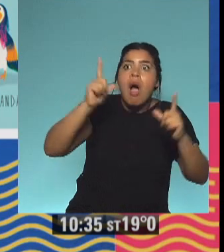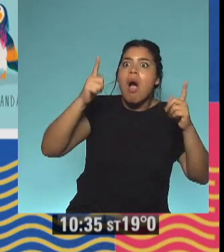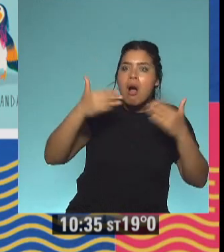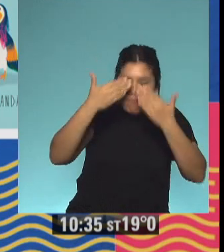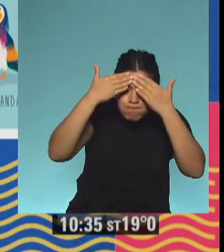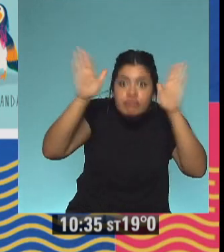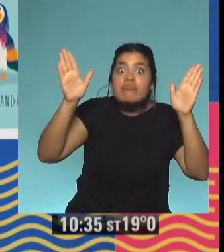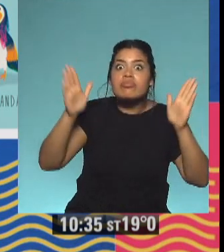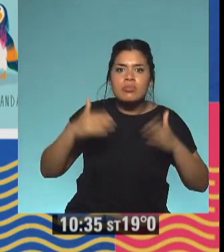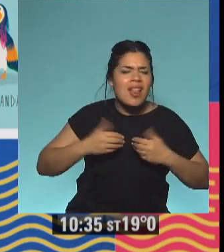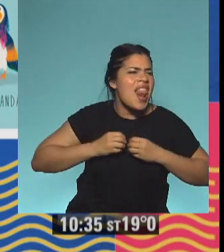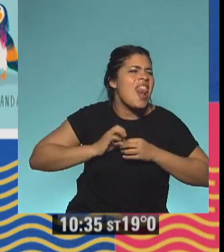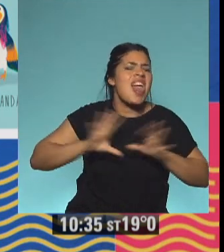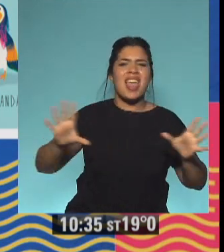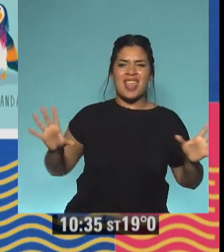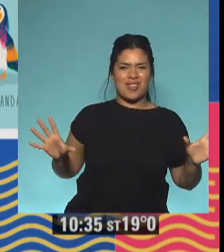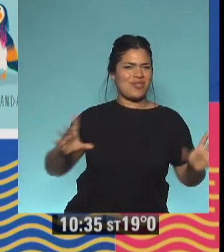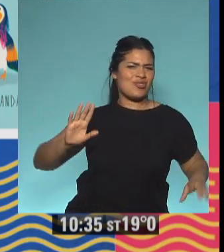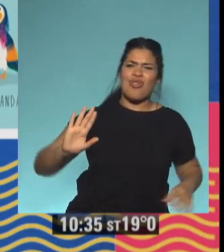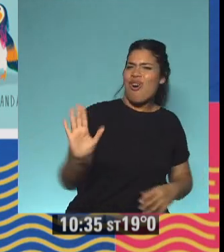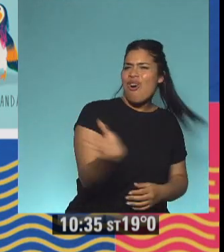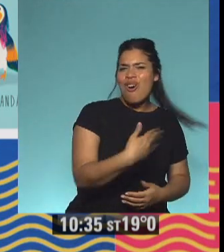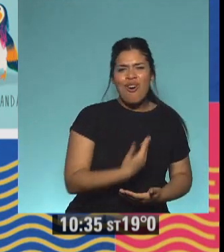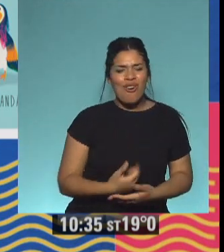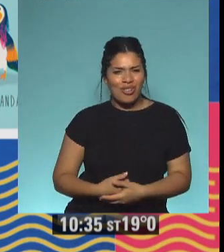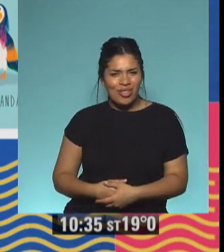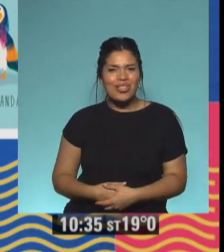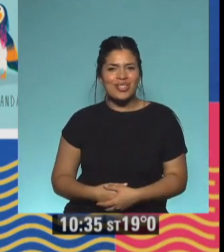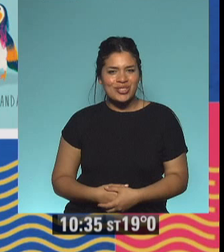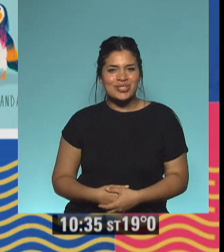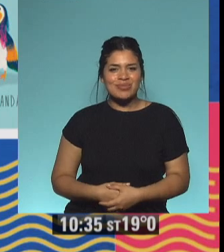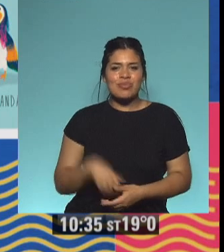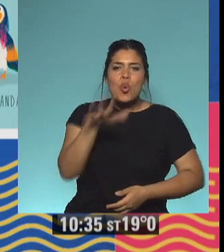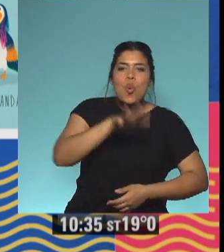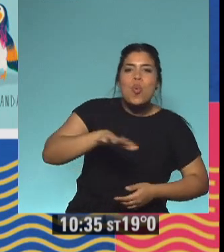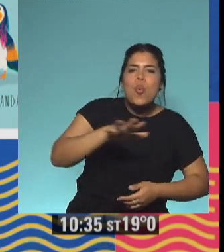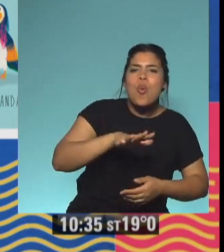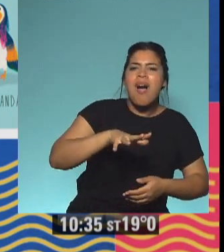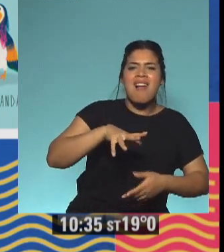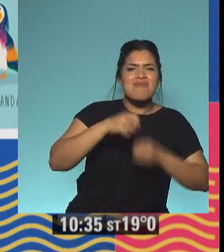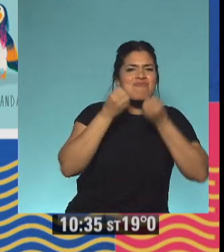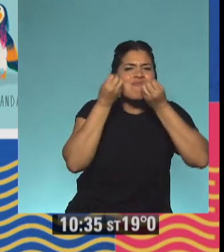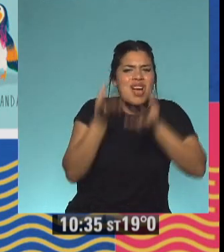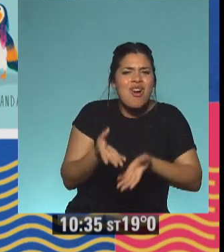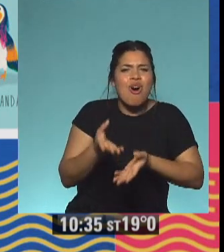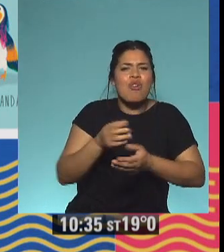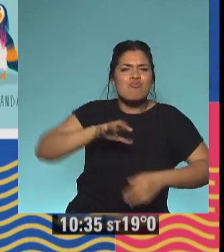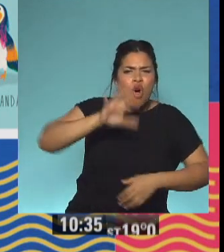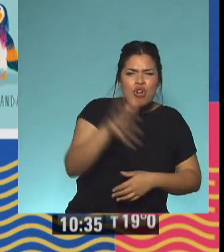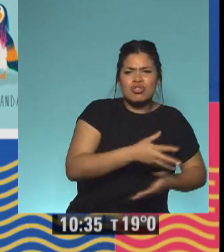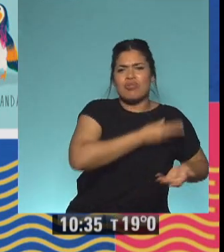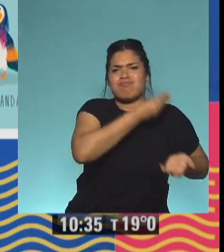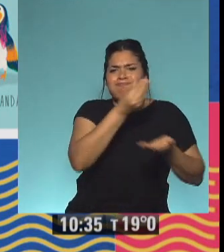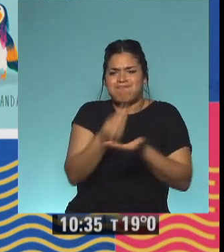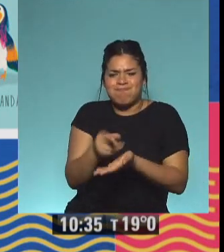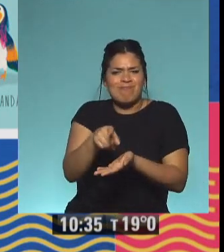diferentes. Pingüino lo compartió con osa polar para ayudarla a encontrar un nuevo hogar. Espero que vengas pronto a visitarnos. Te